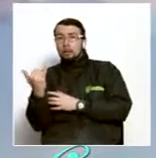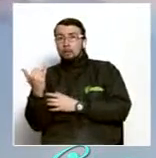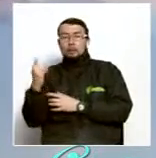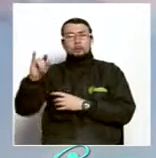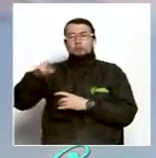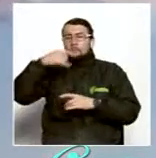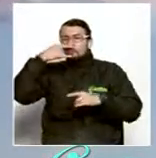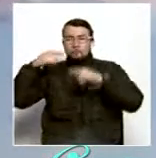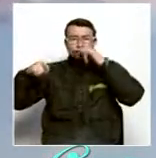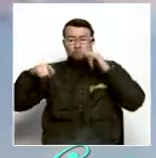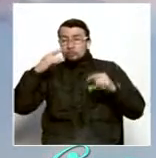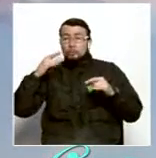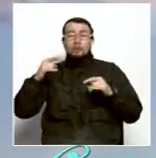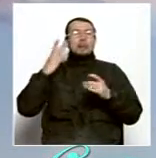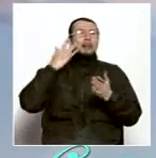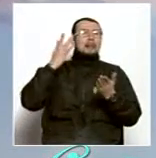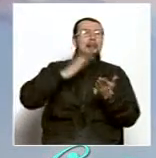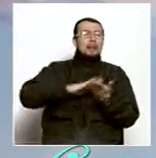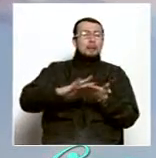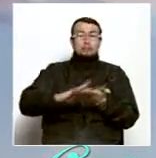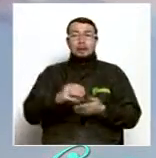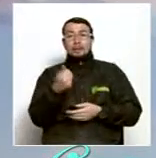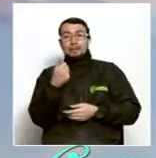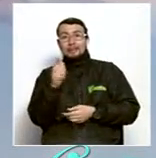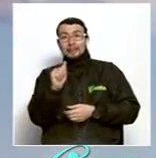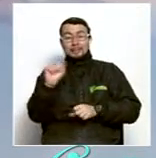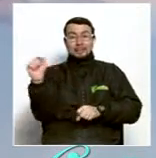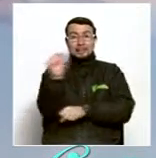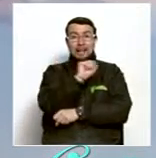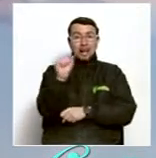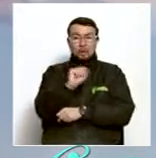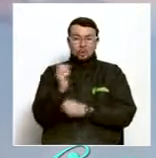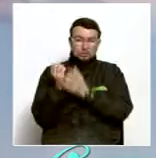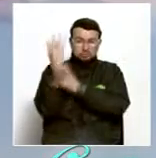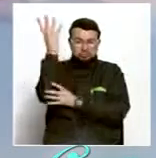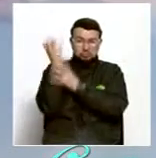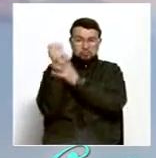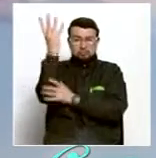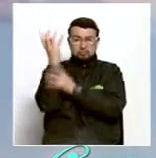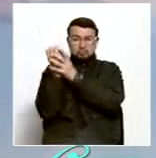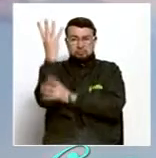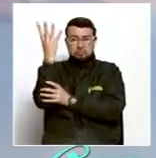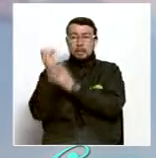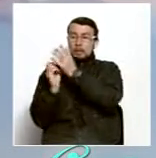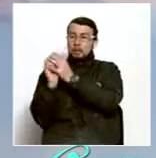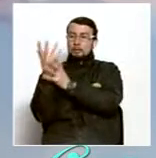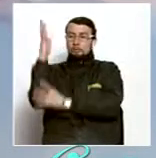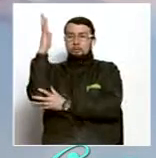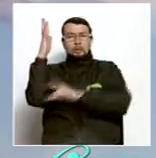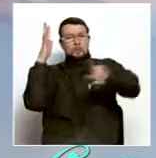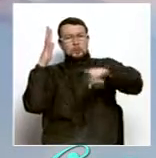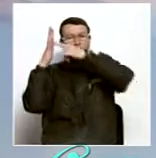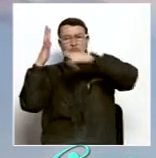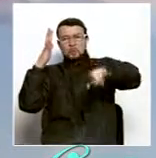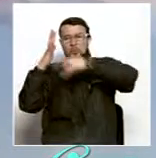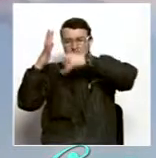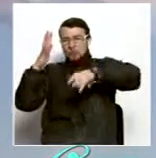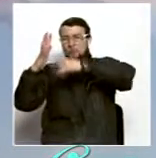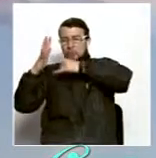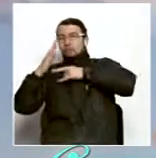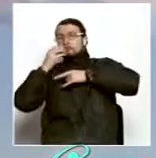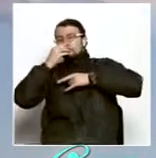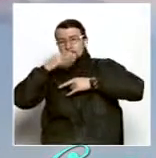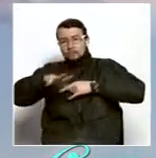descontamina un promedio de 10 carros por día. Entonces, si uno hiciera un proceso de reforestación,